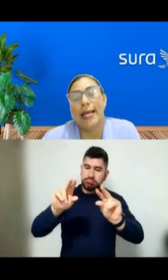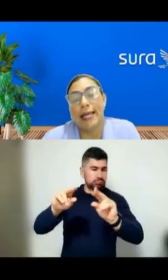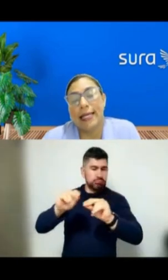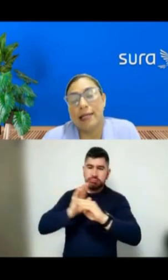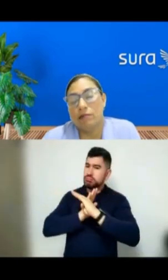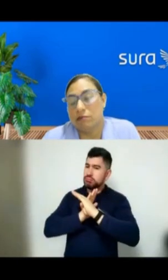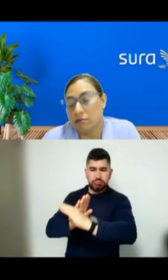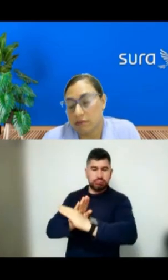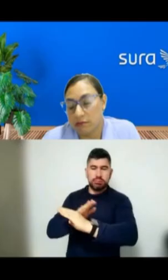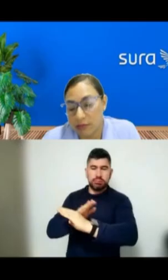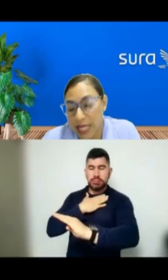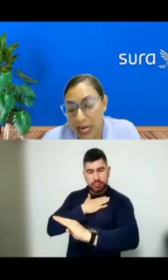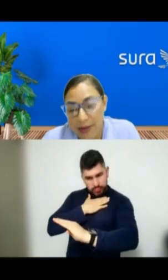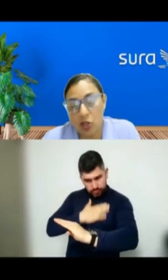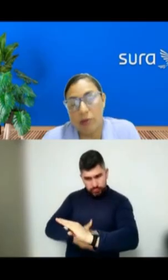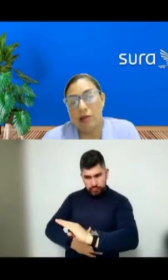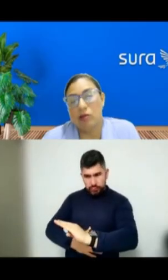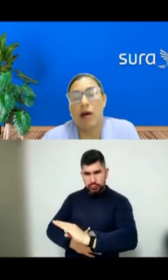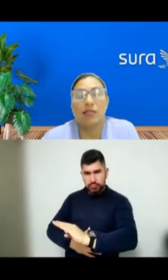Pues